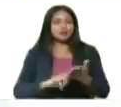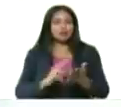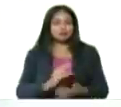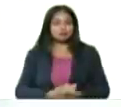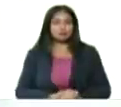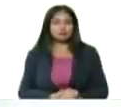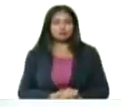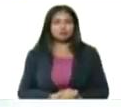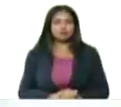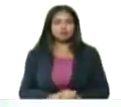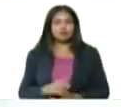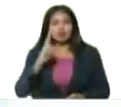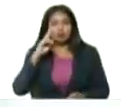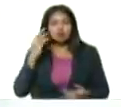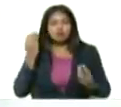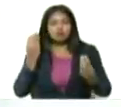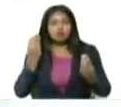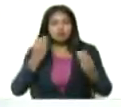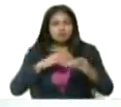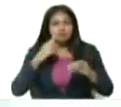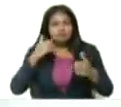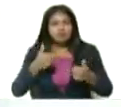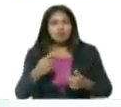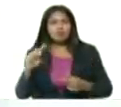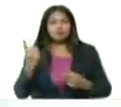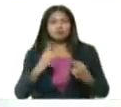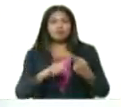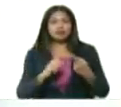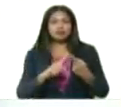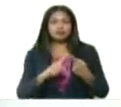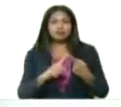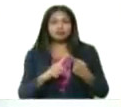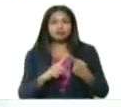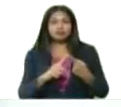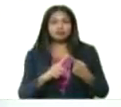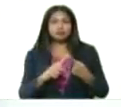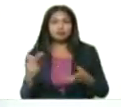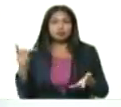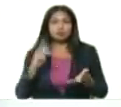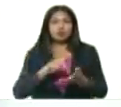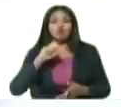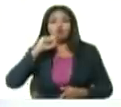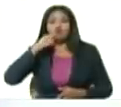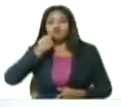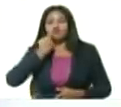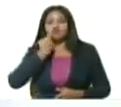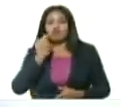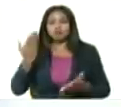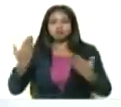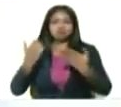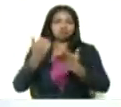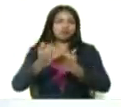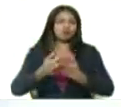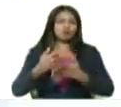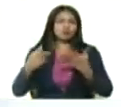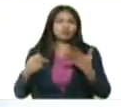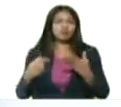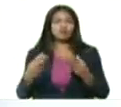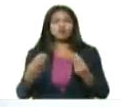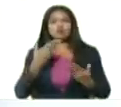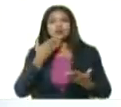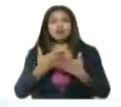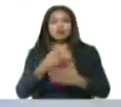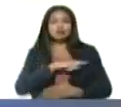verdaderas, comprobables. La primera ayuda nos llegó de Rusia. Tengo que darle las gracias